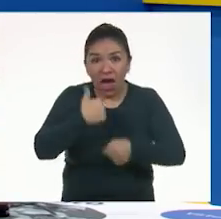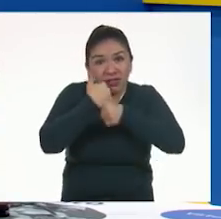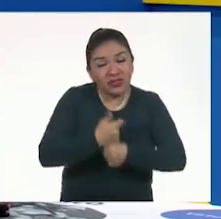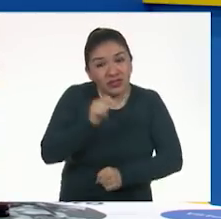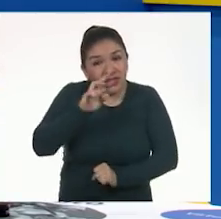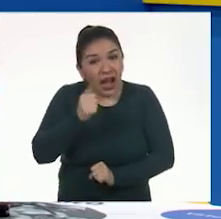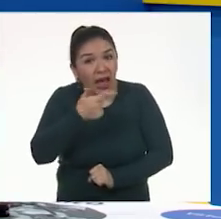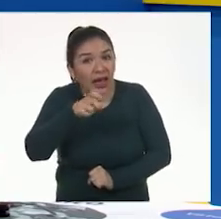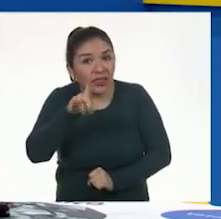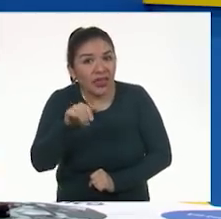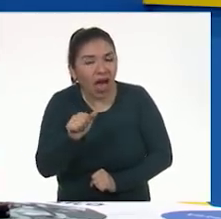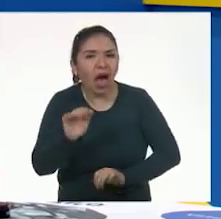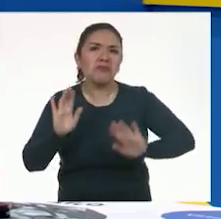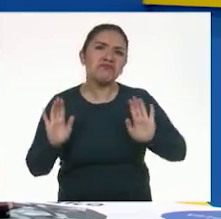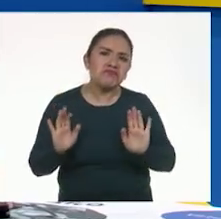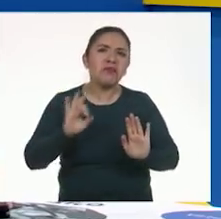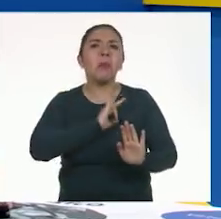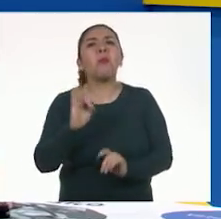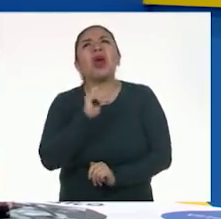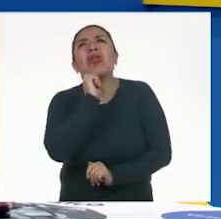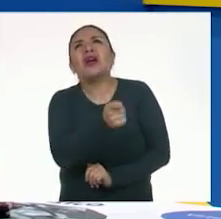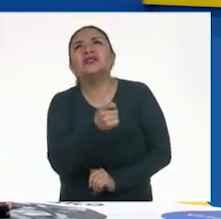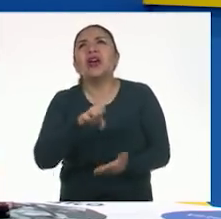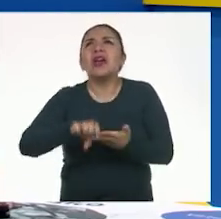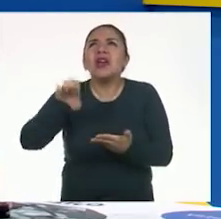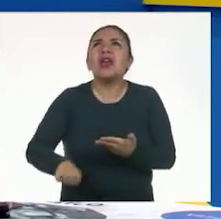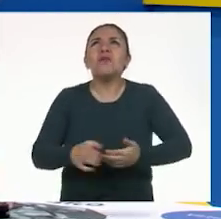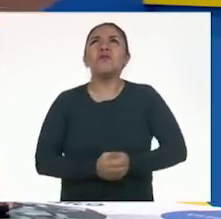tragedias. Se les puede llamar, por ejemplo,